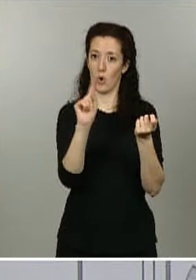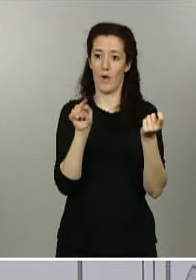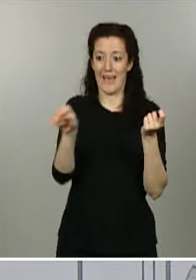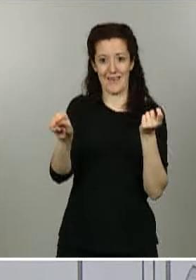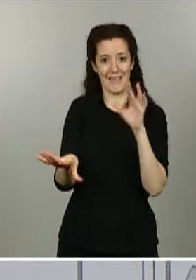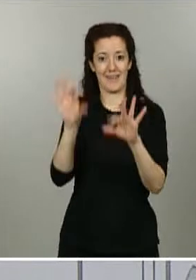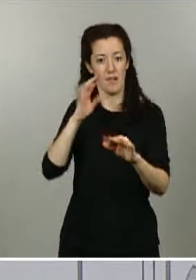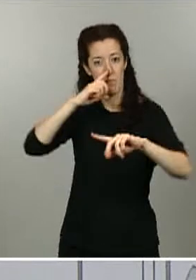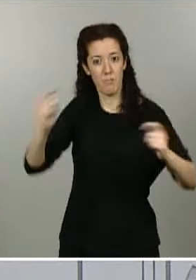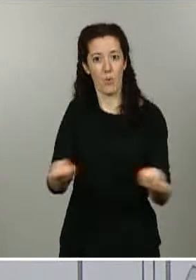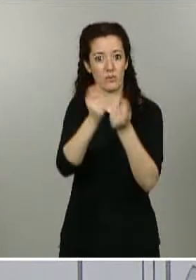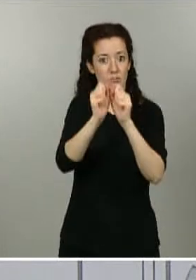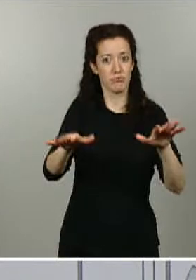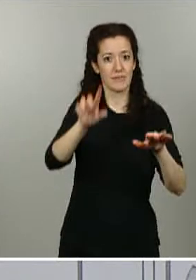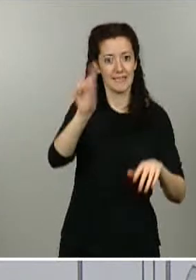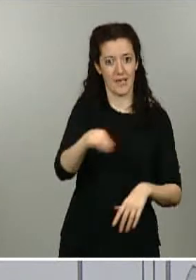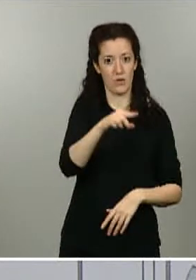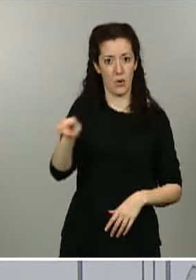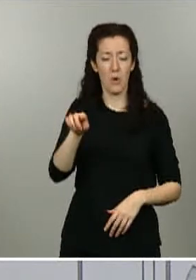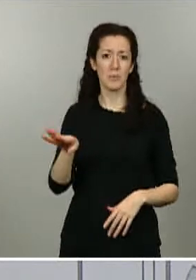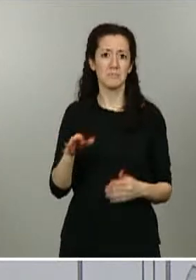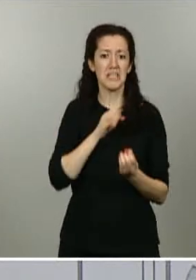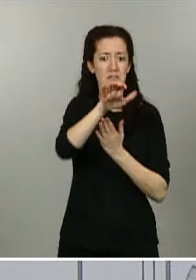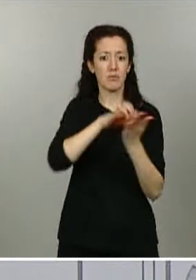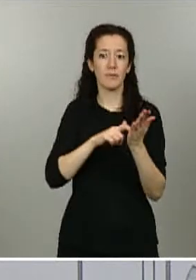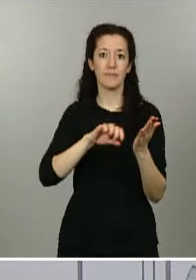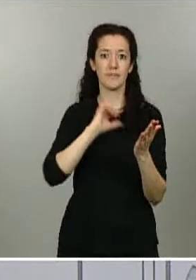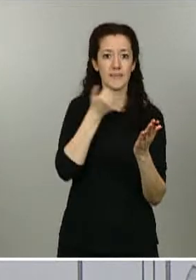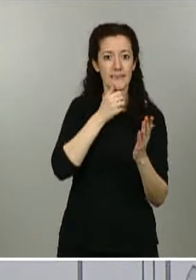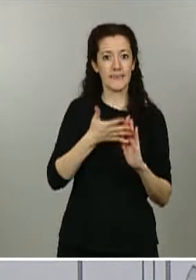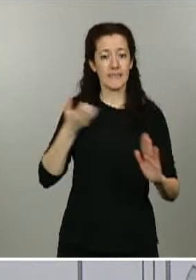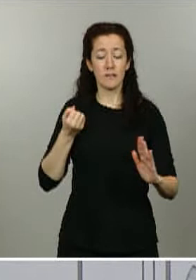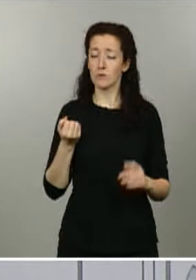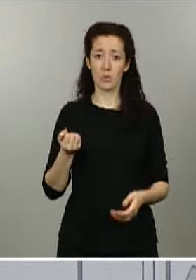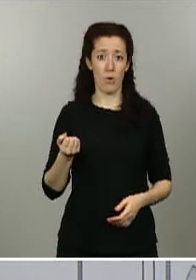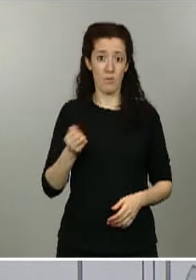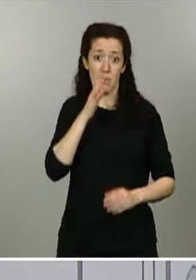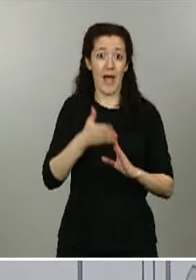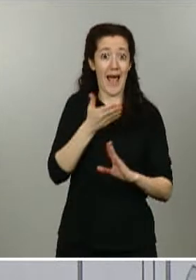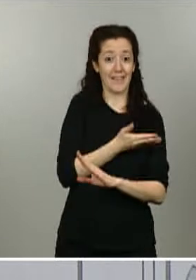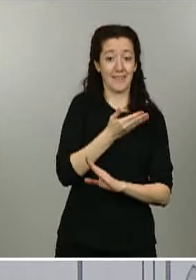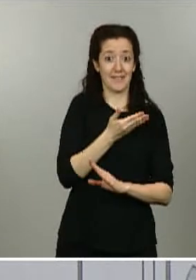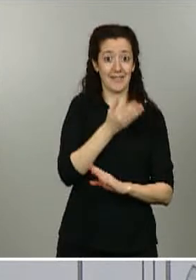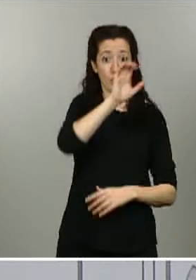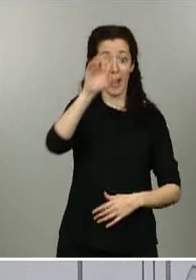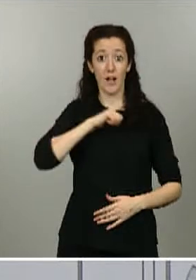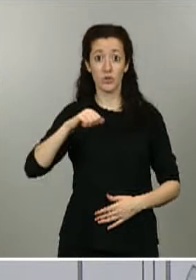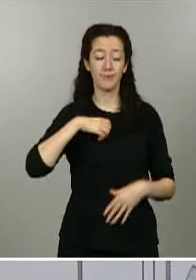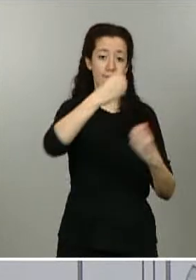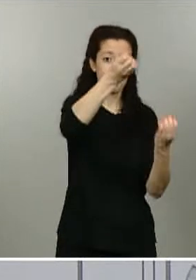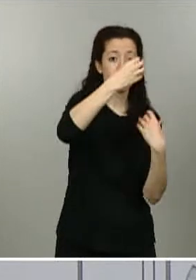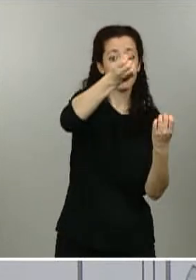ha discutido con los diferentes puntos de contacto de las comunidades autónomas. Por lo tanto, tengan o no acceso al informe completo, desde